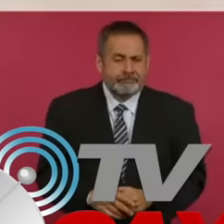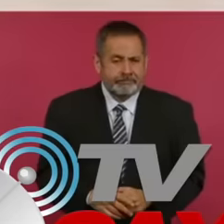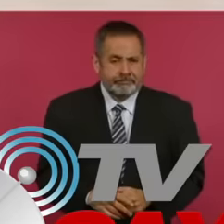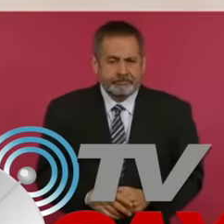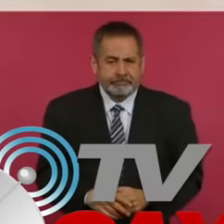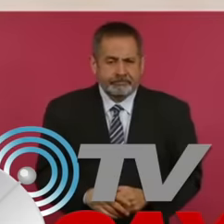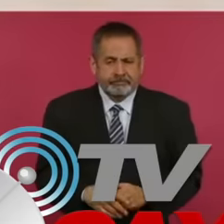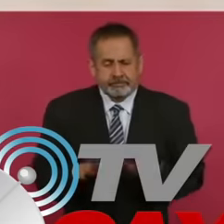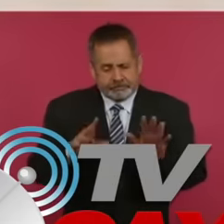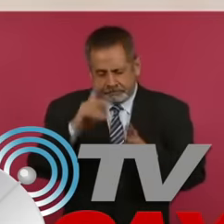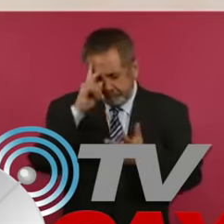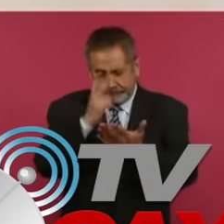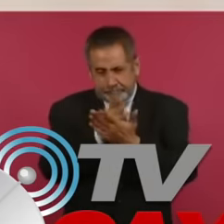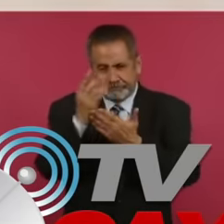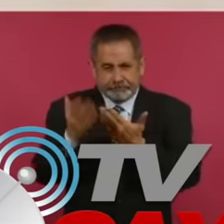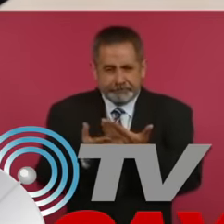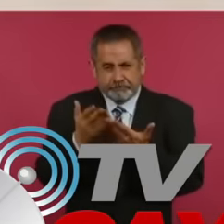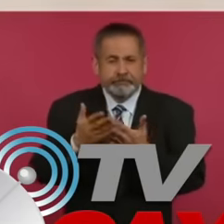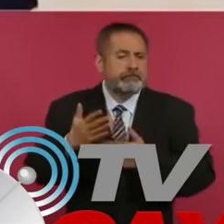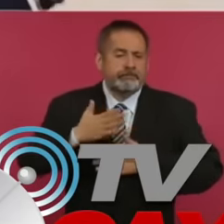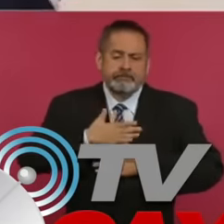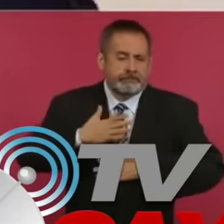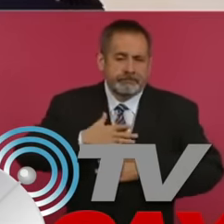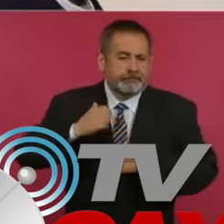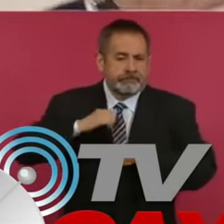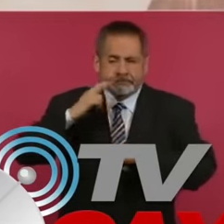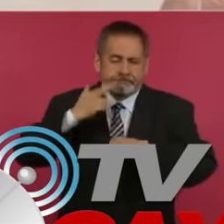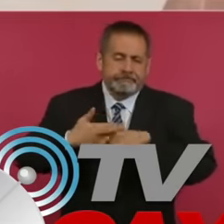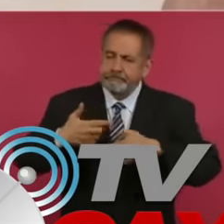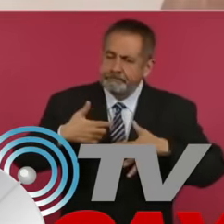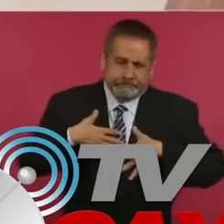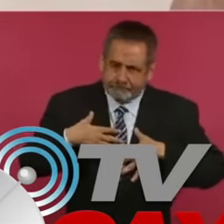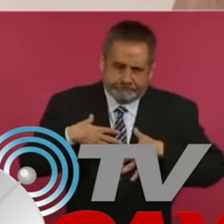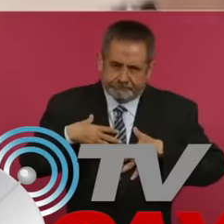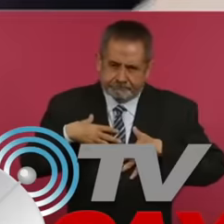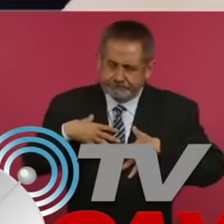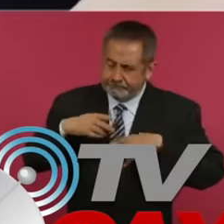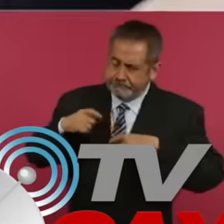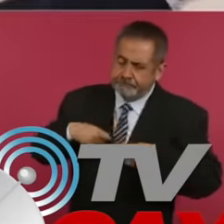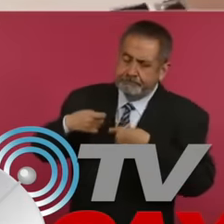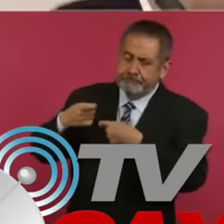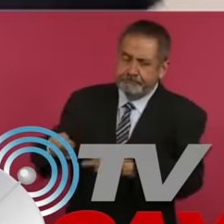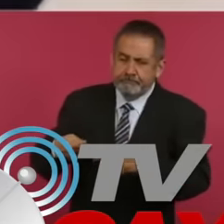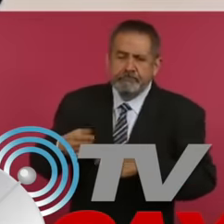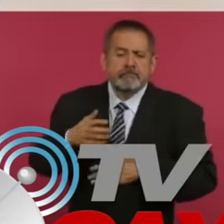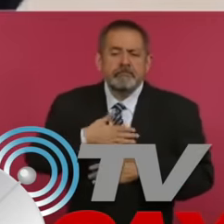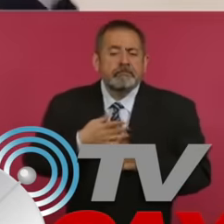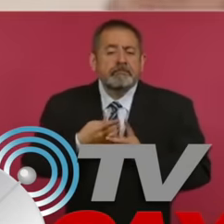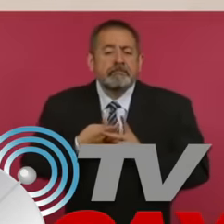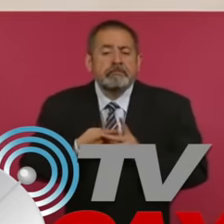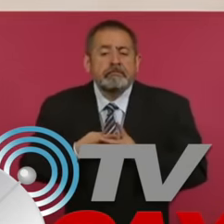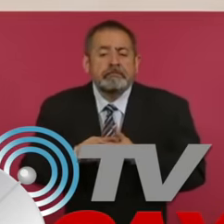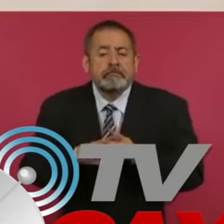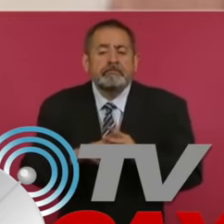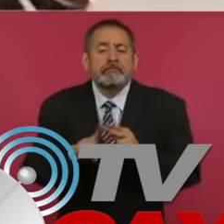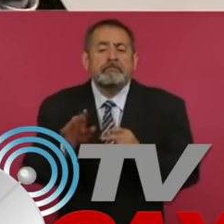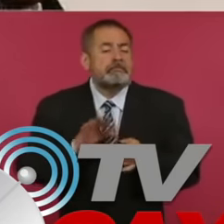Ese es un proyecto, ya no nos toca a nosotros, más que, a ver,